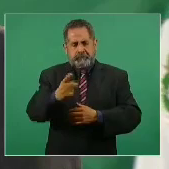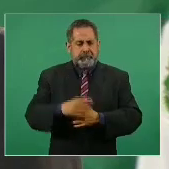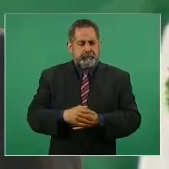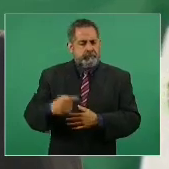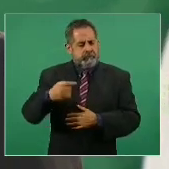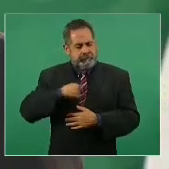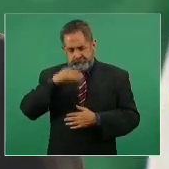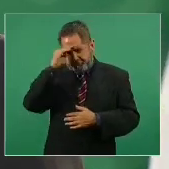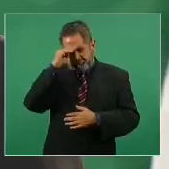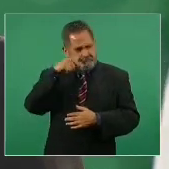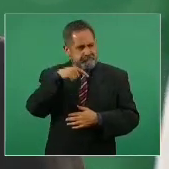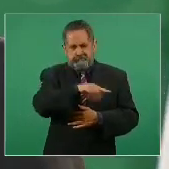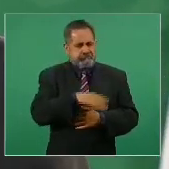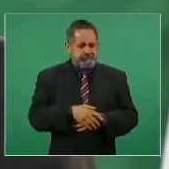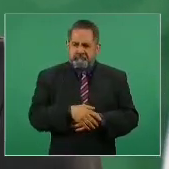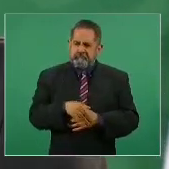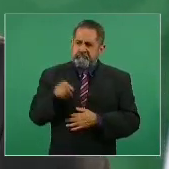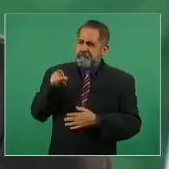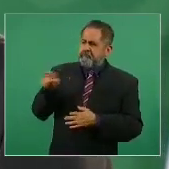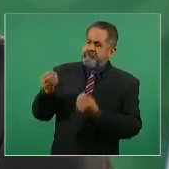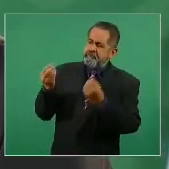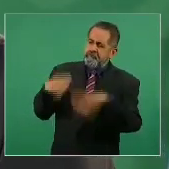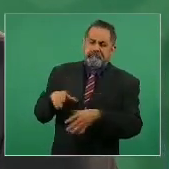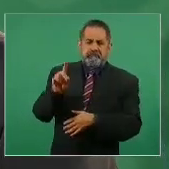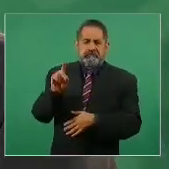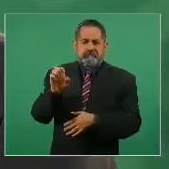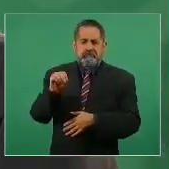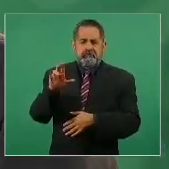considero que es un golpe a la democracia,